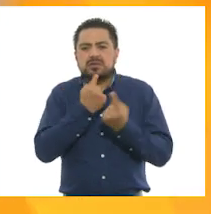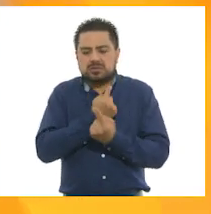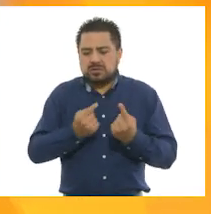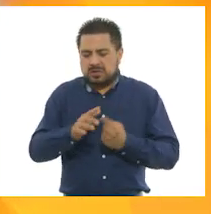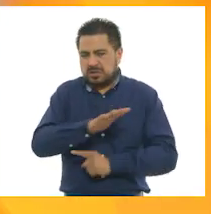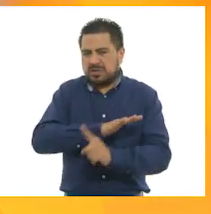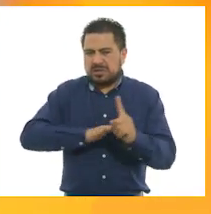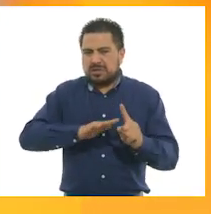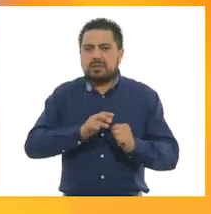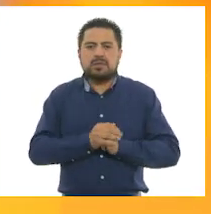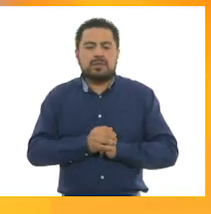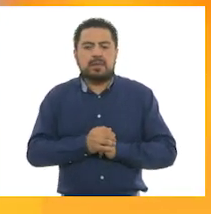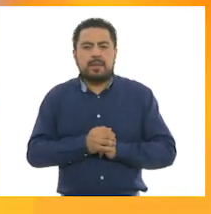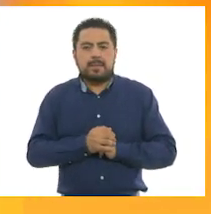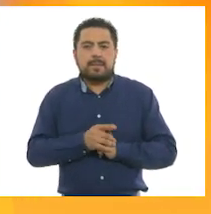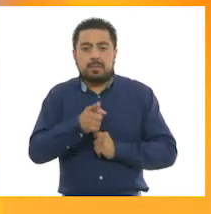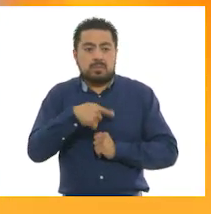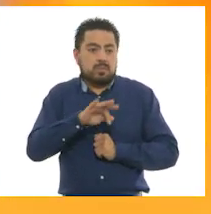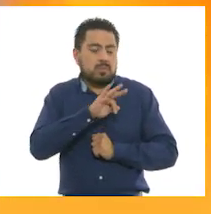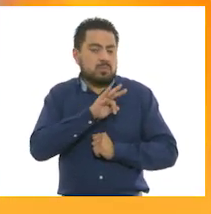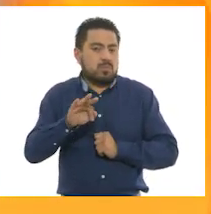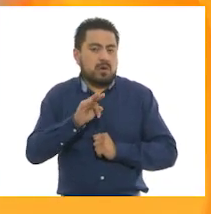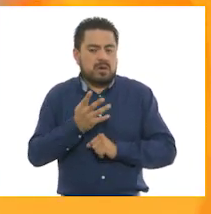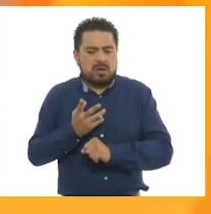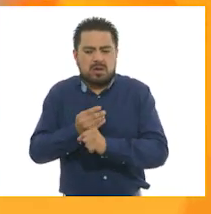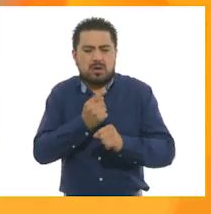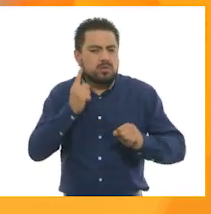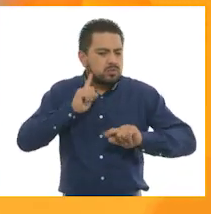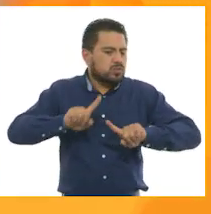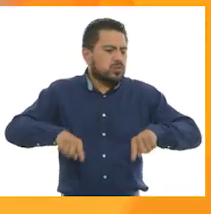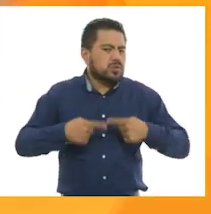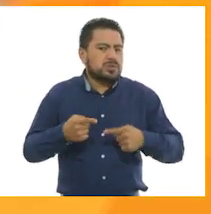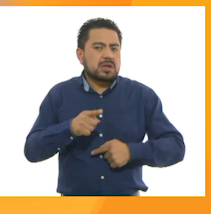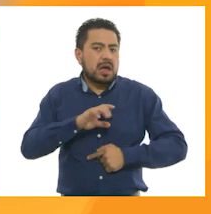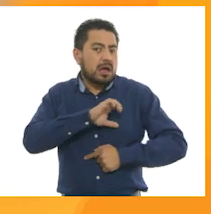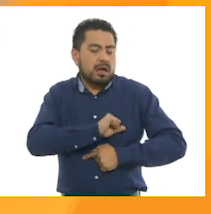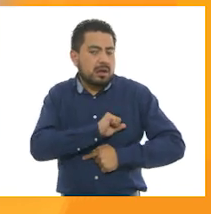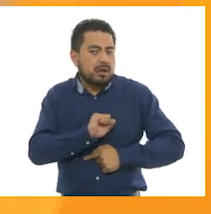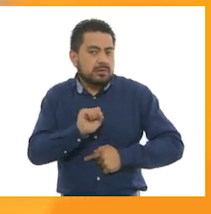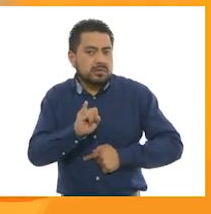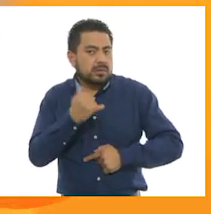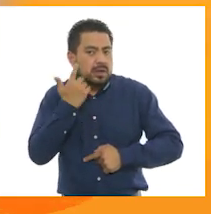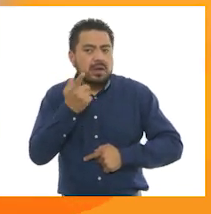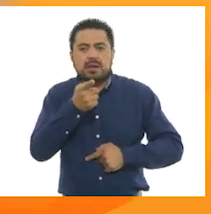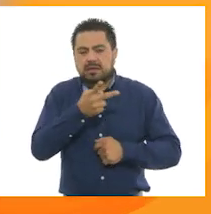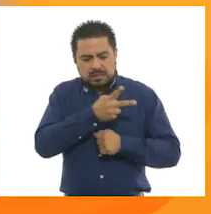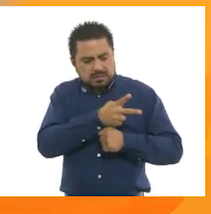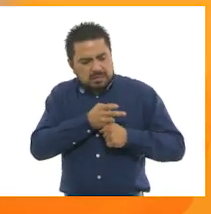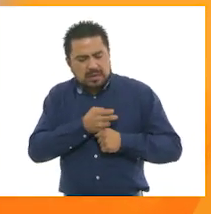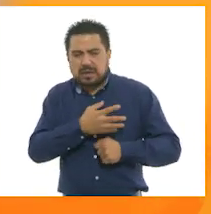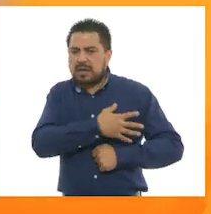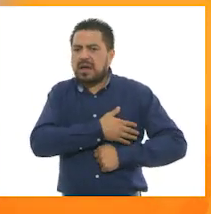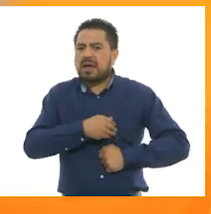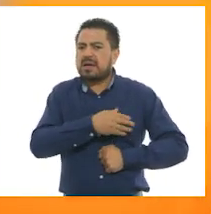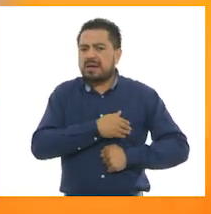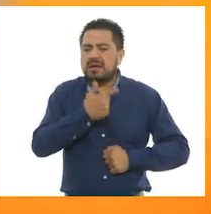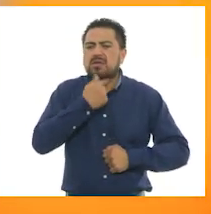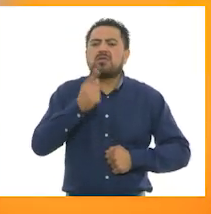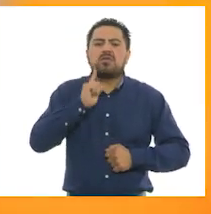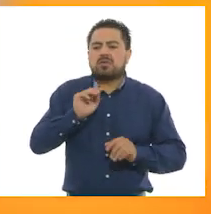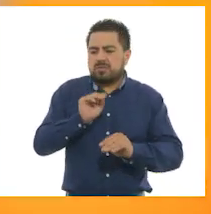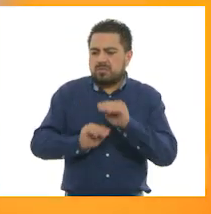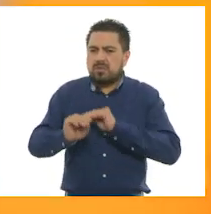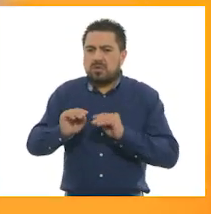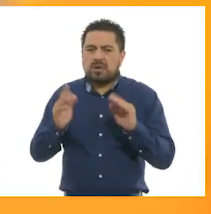o la niña. Puedes ambientar con música si lo prefieres. Invita a tu hijo o hija a mover